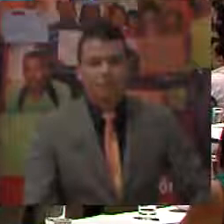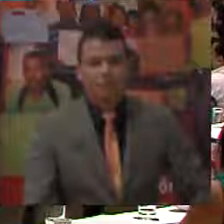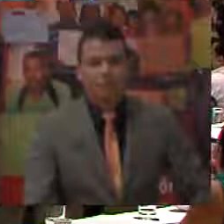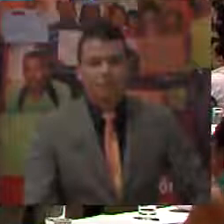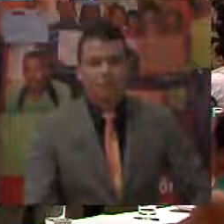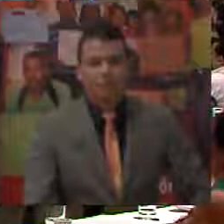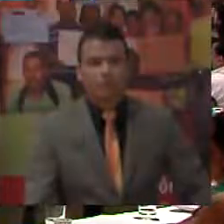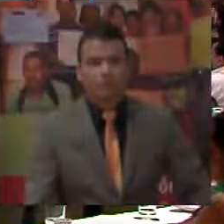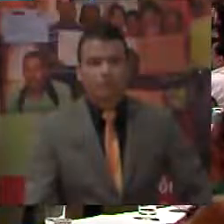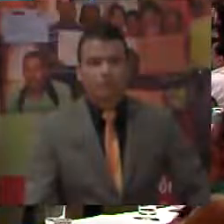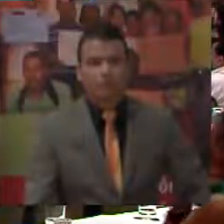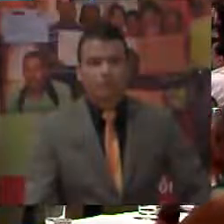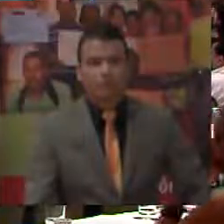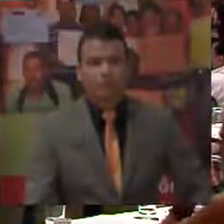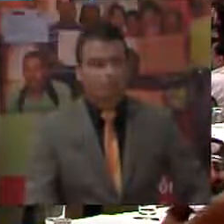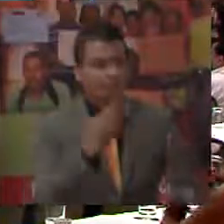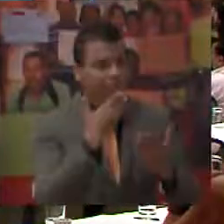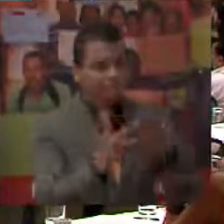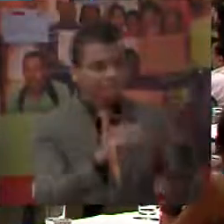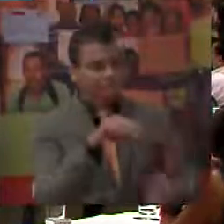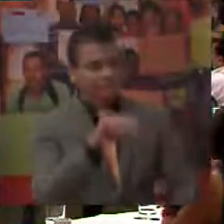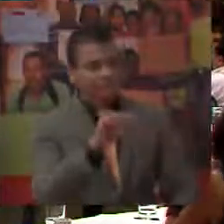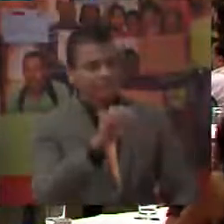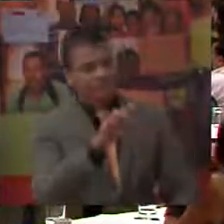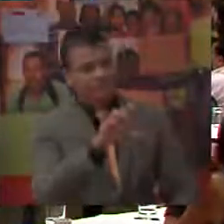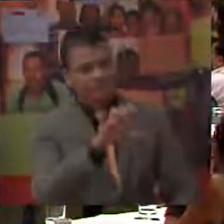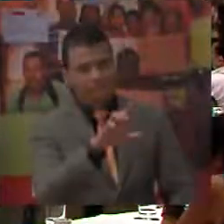A ver, gracias. Hola.